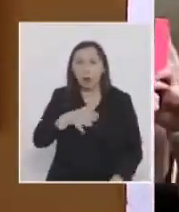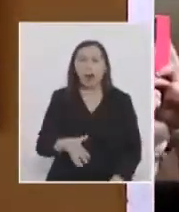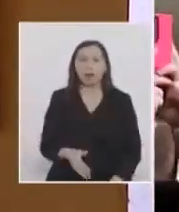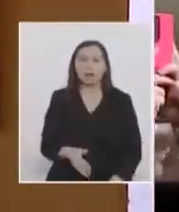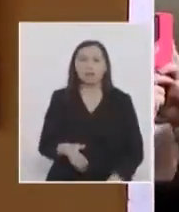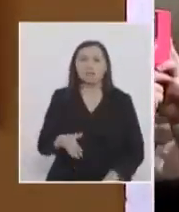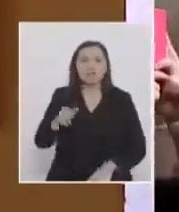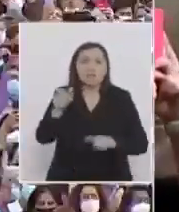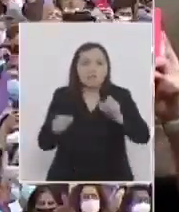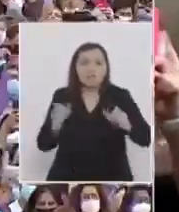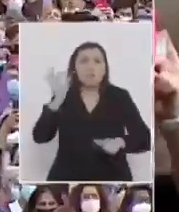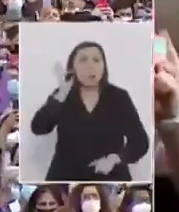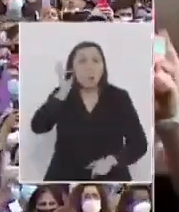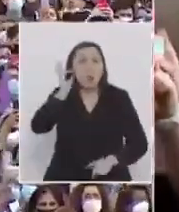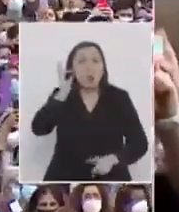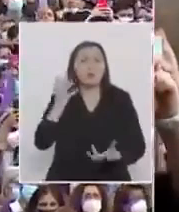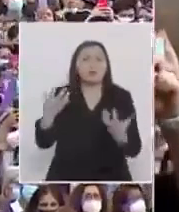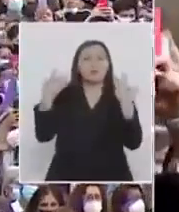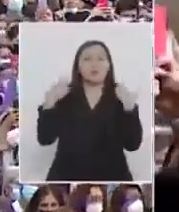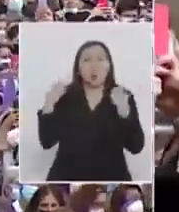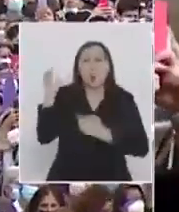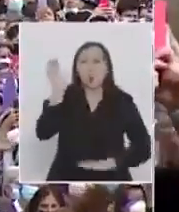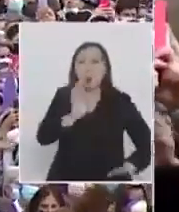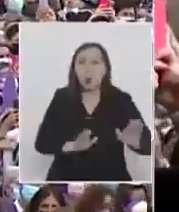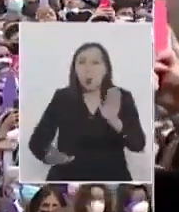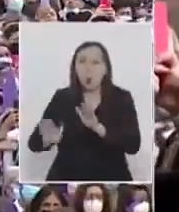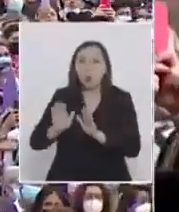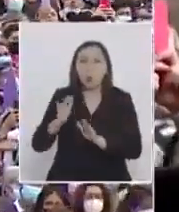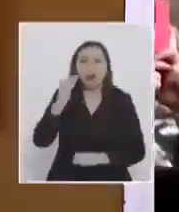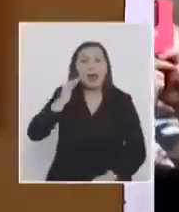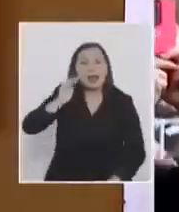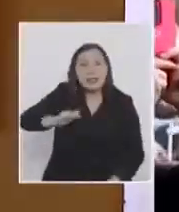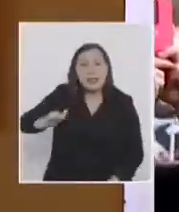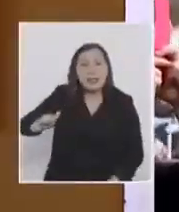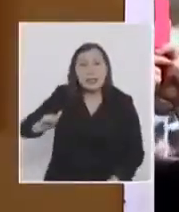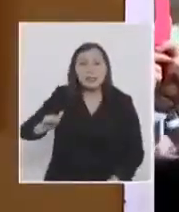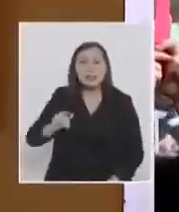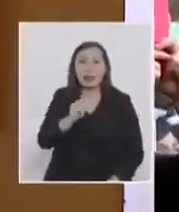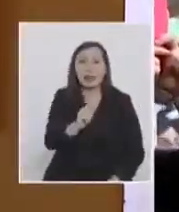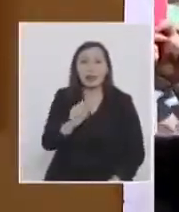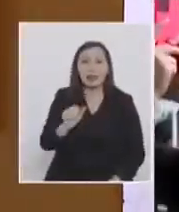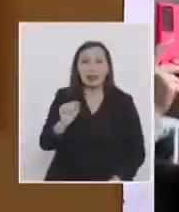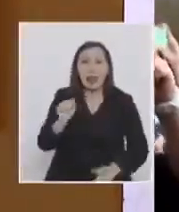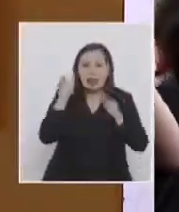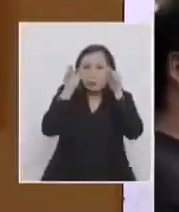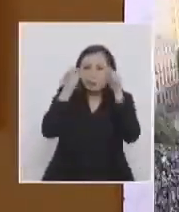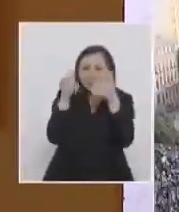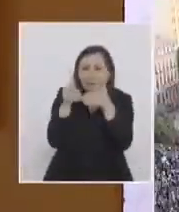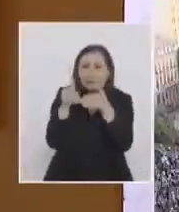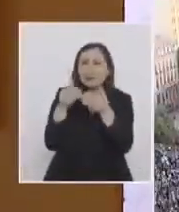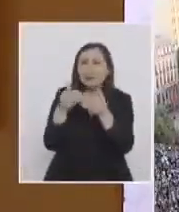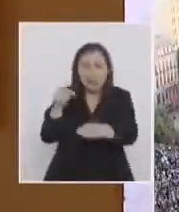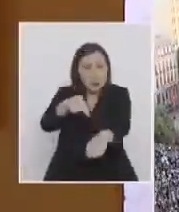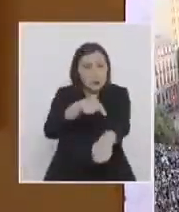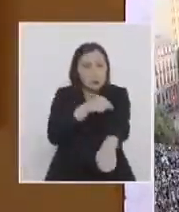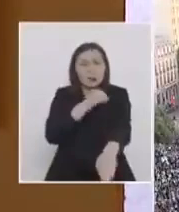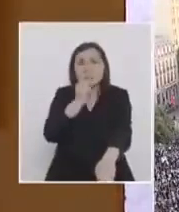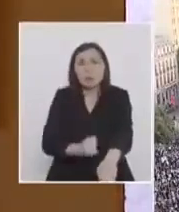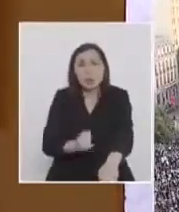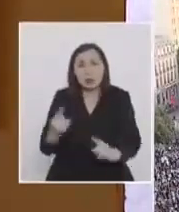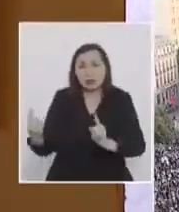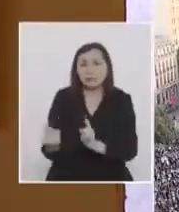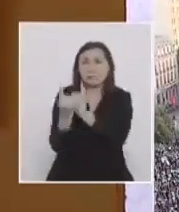las de las mujeres que cuidan a sus niños con TEA, que en cada lugar de Chile me las